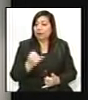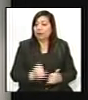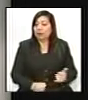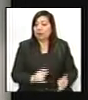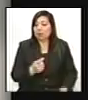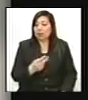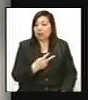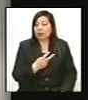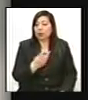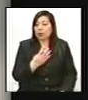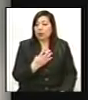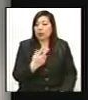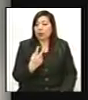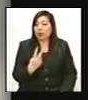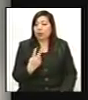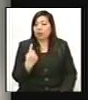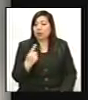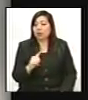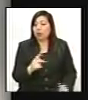de